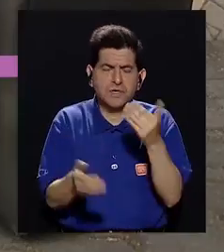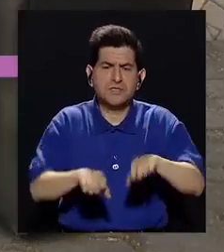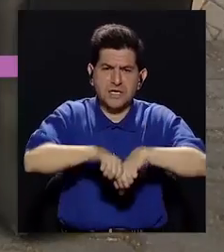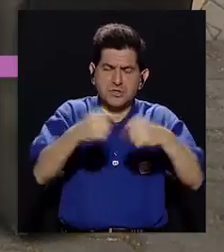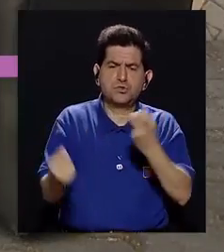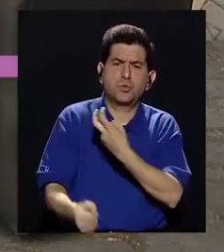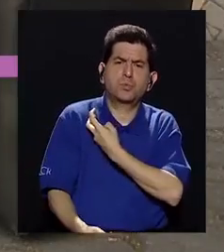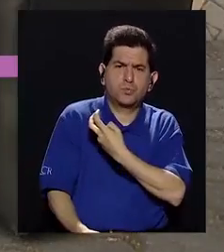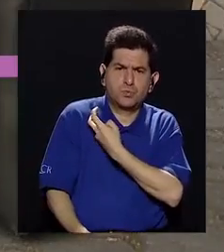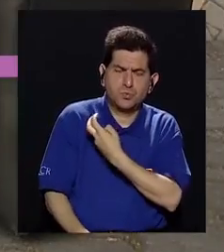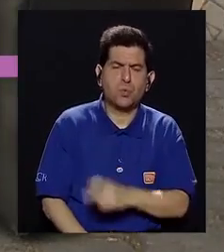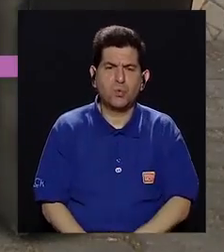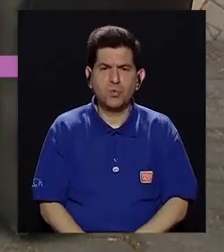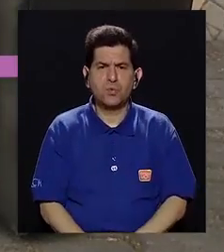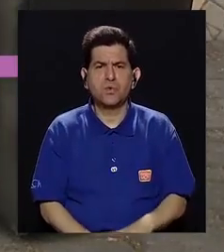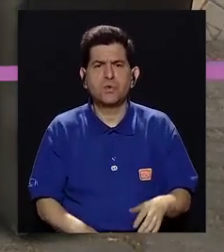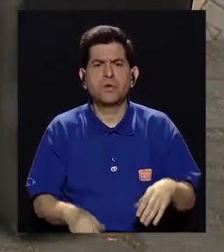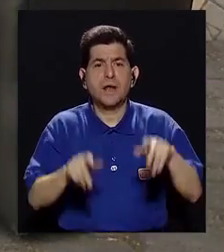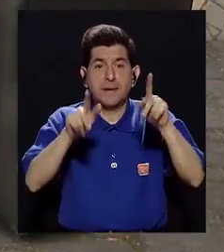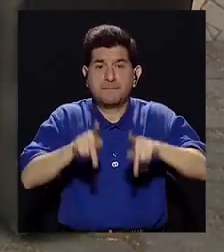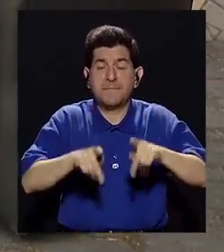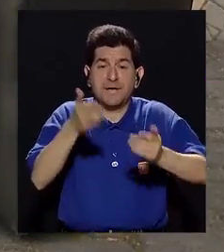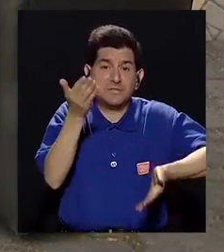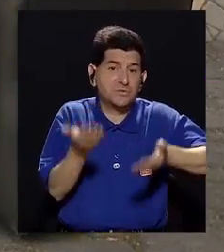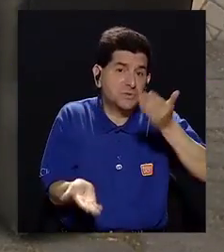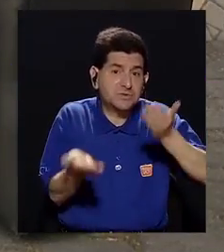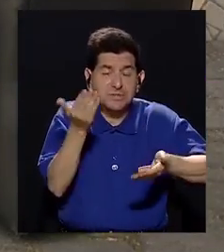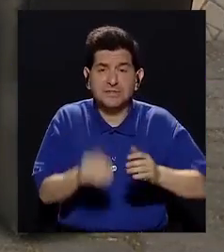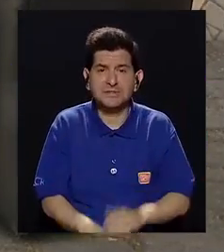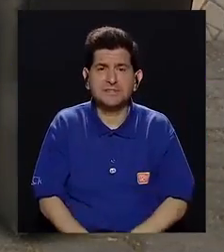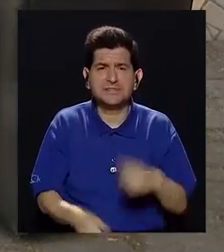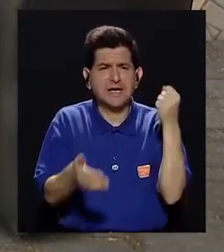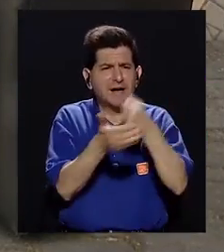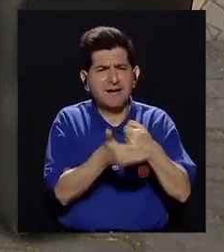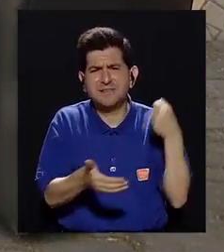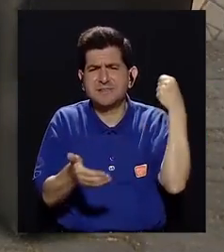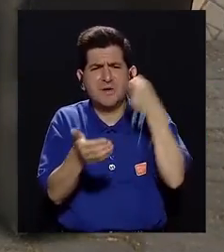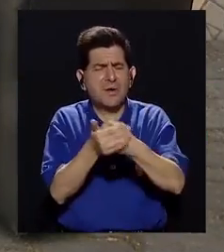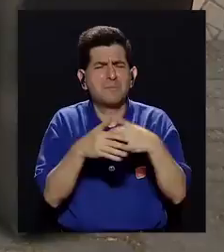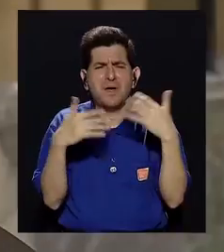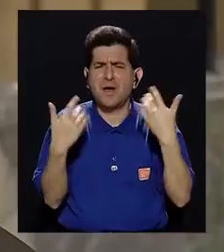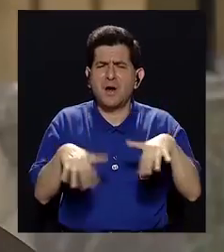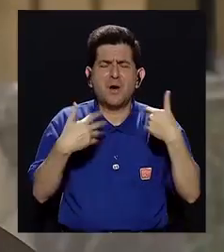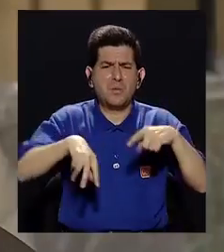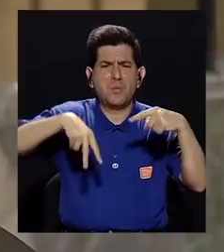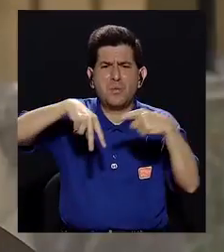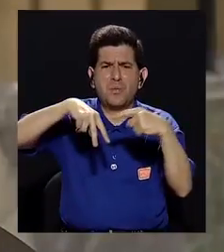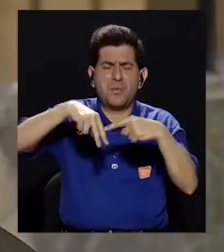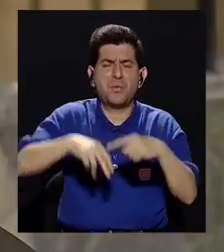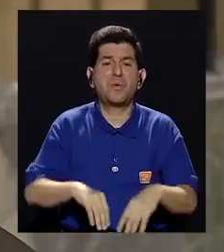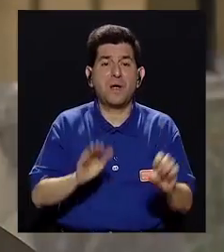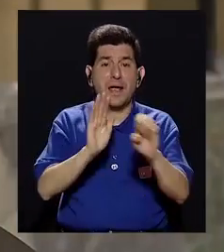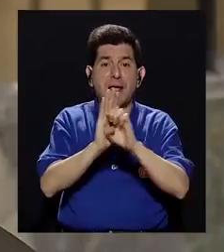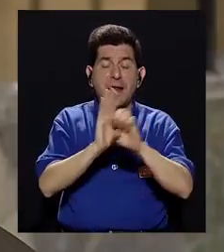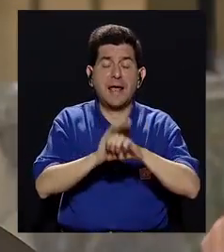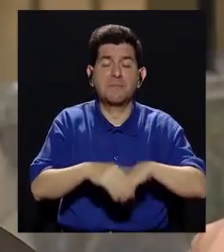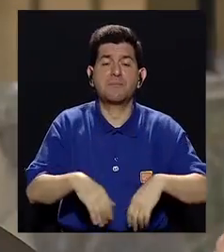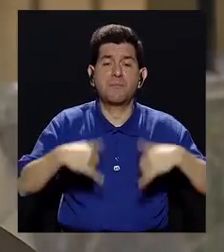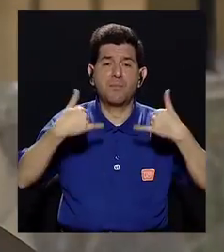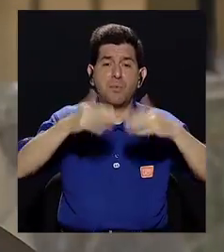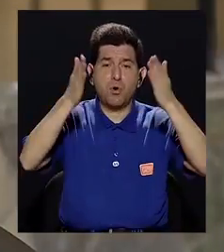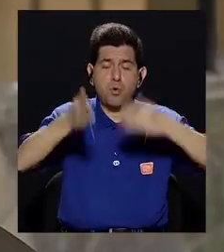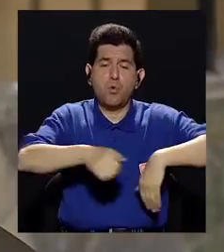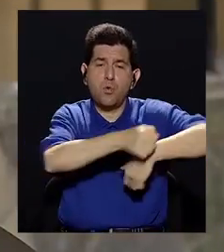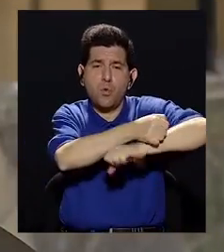golpes, fracturas. Entonces pasa mucho en la gente que se golpea mucho las rodillas. Aquí el vivo ejemplo en este país es el de